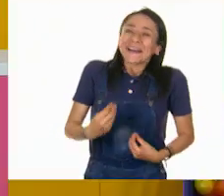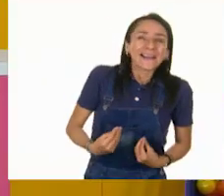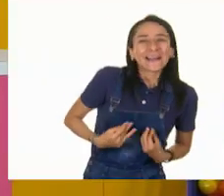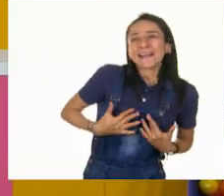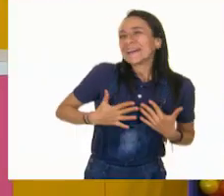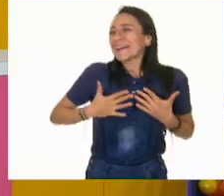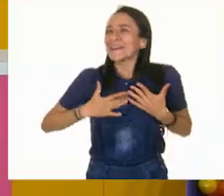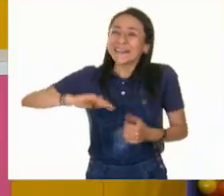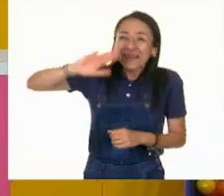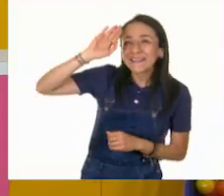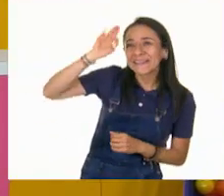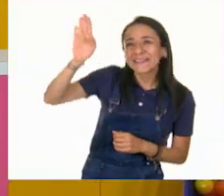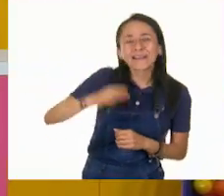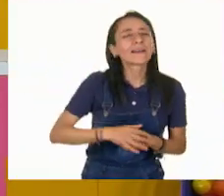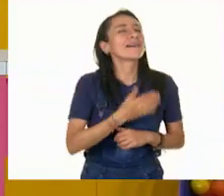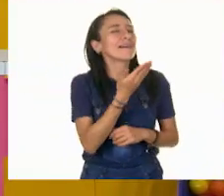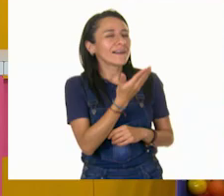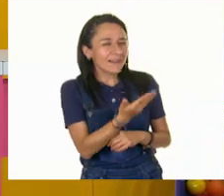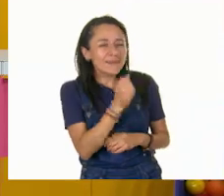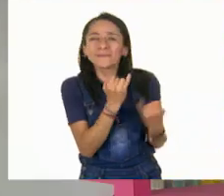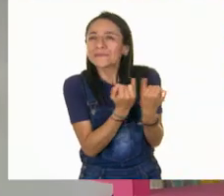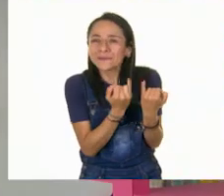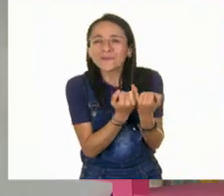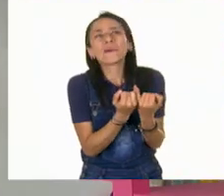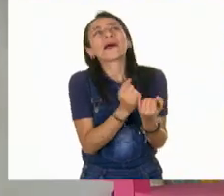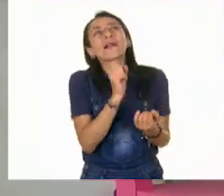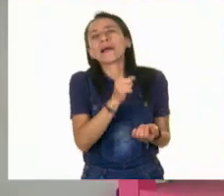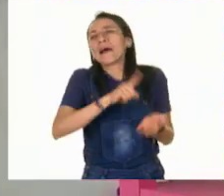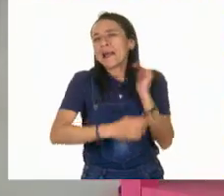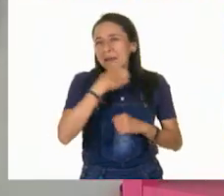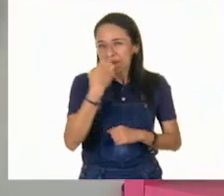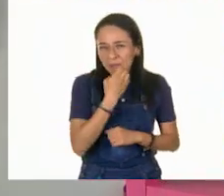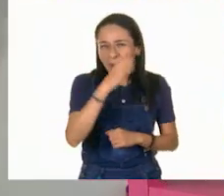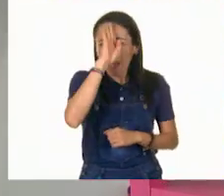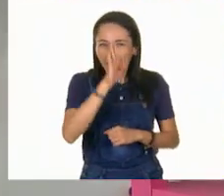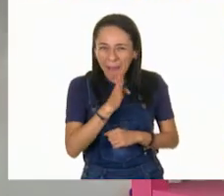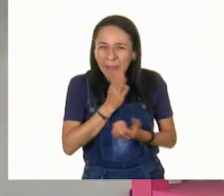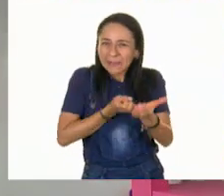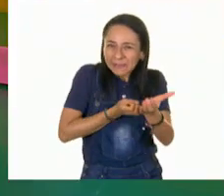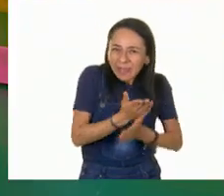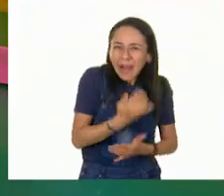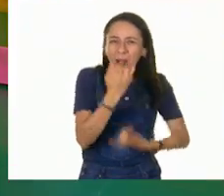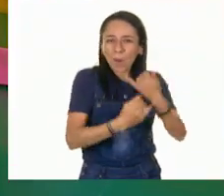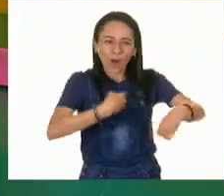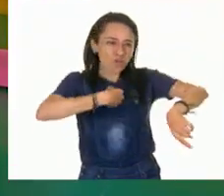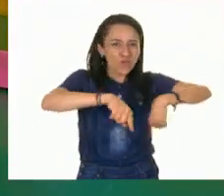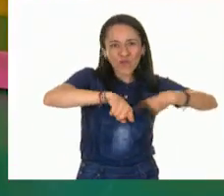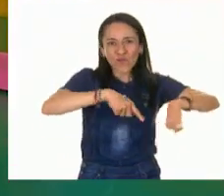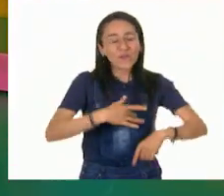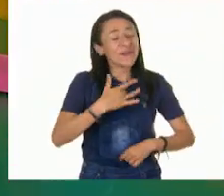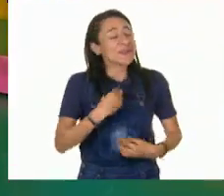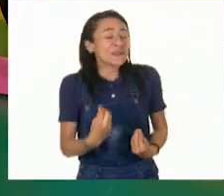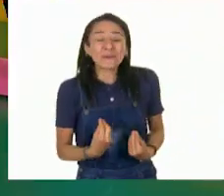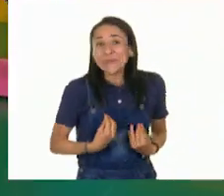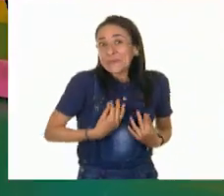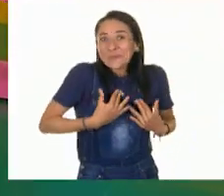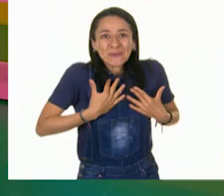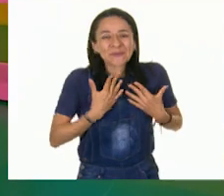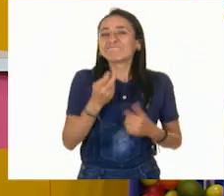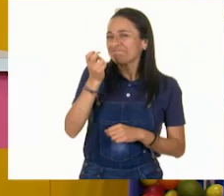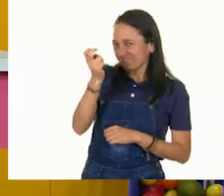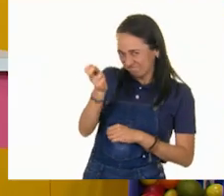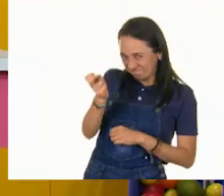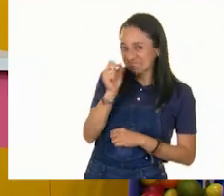regocijo. Exactamente. Oh, sí, sí. Puede ser cuando juegas fútbol en el recreo también. Juegas fútbol y sientes regocijo. Regocijo.